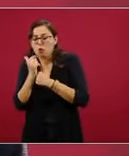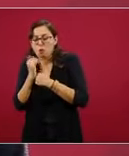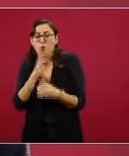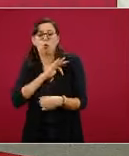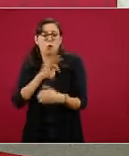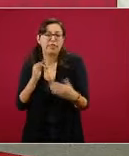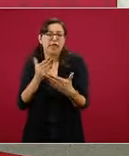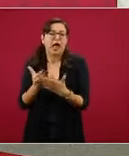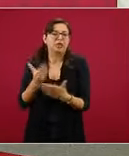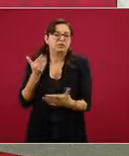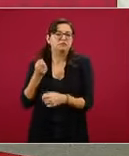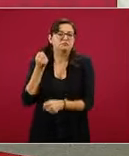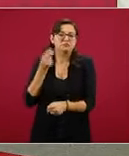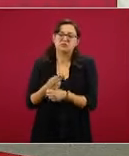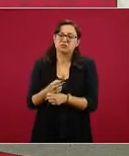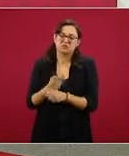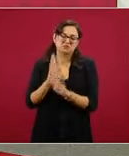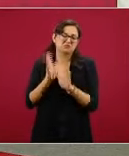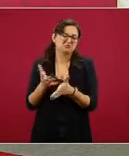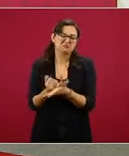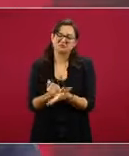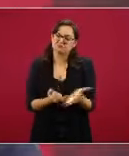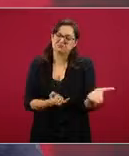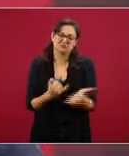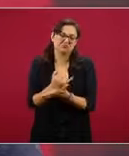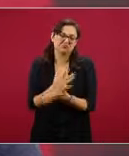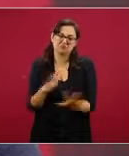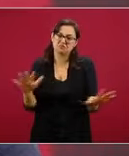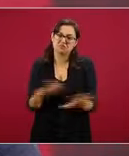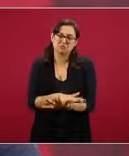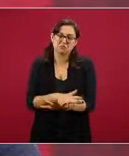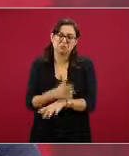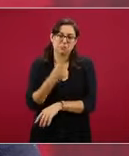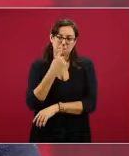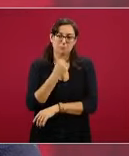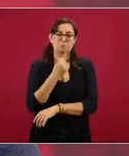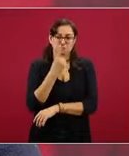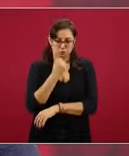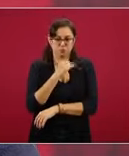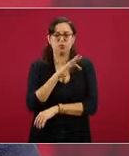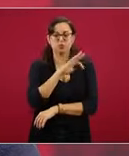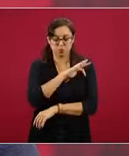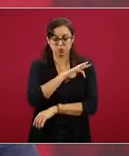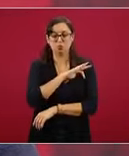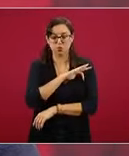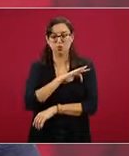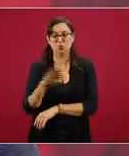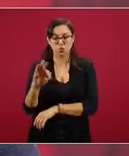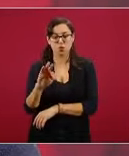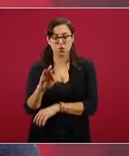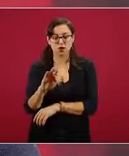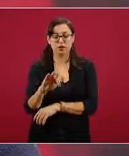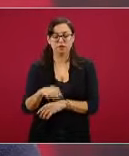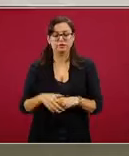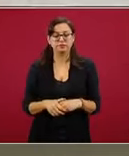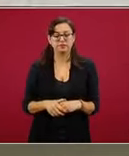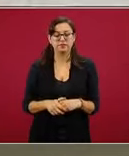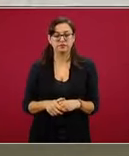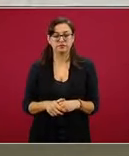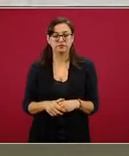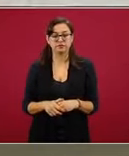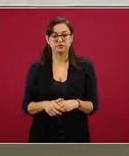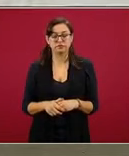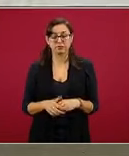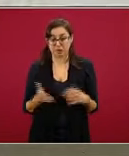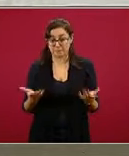rojo, pudieran ellos también implementar acciones que están indicadas o recomendadas para un nivel de riesgo máximo, que